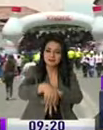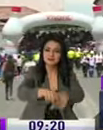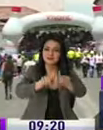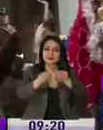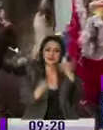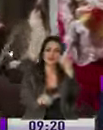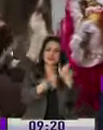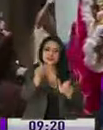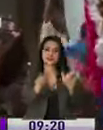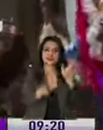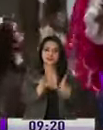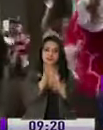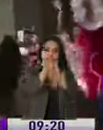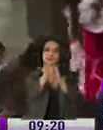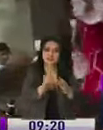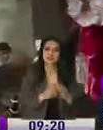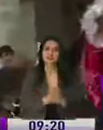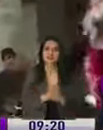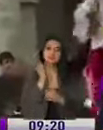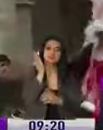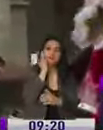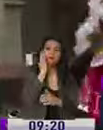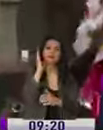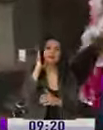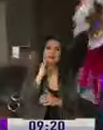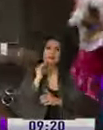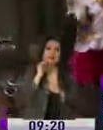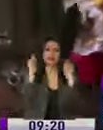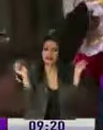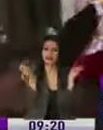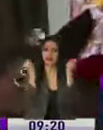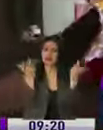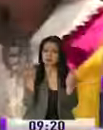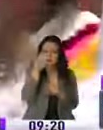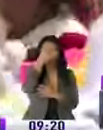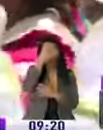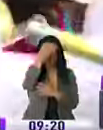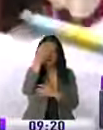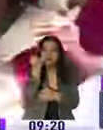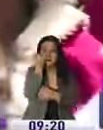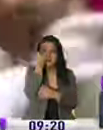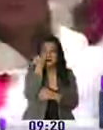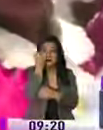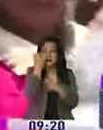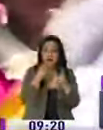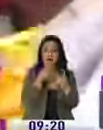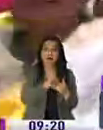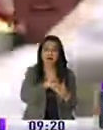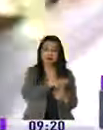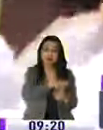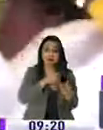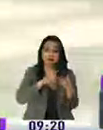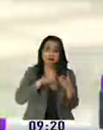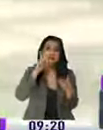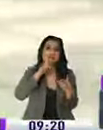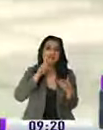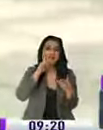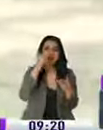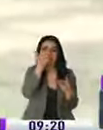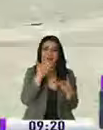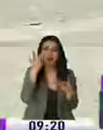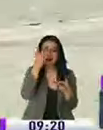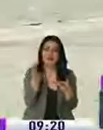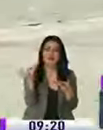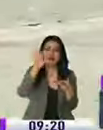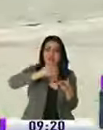diferentes personajes. La Mama Negra es una celebración que reúne a las culturas indígenas, española y africana, unas de las